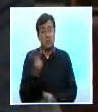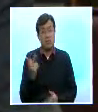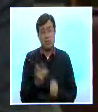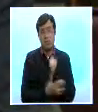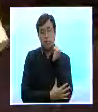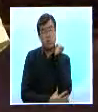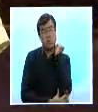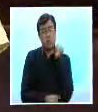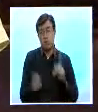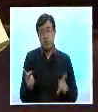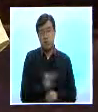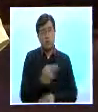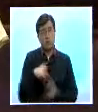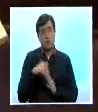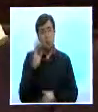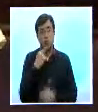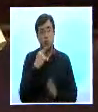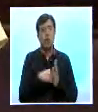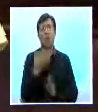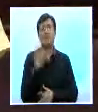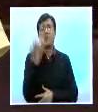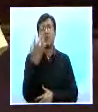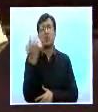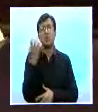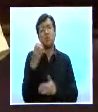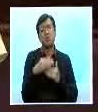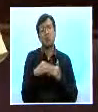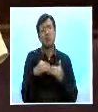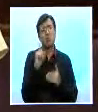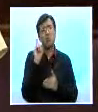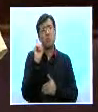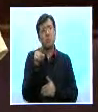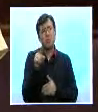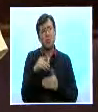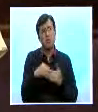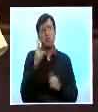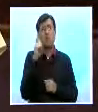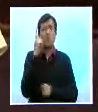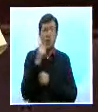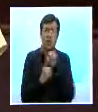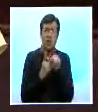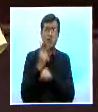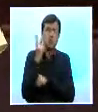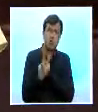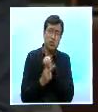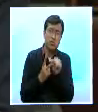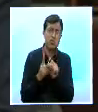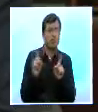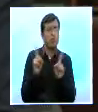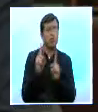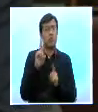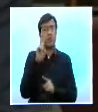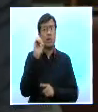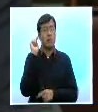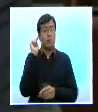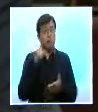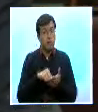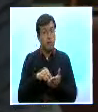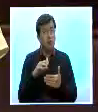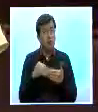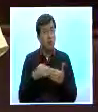si el agricultor deber 500 dólares mil dólares no le pueden dar 13 años pero sí de 20 mil dólares por ejemplo